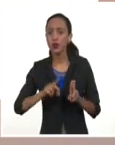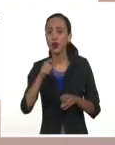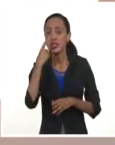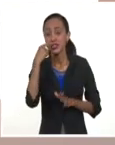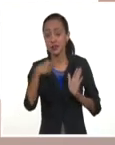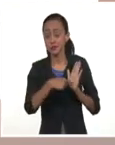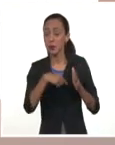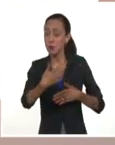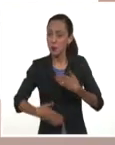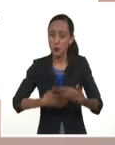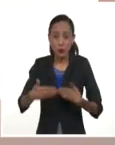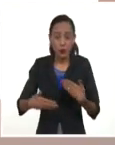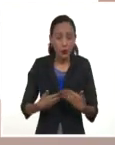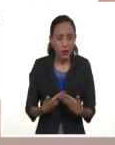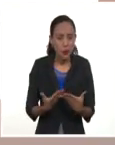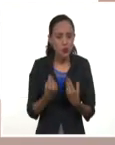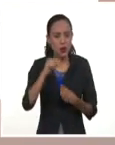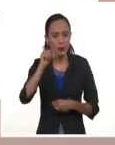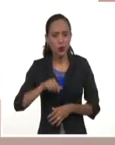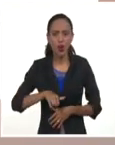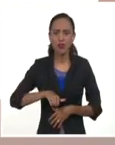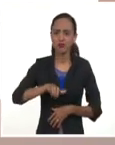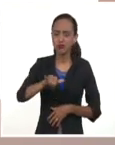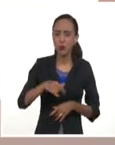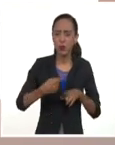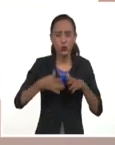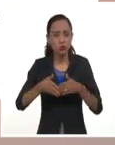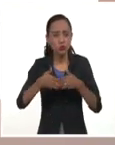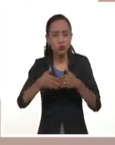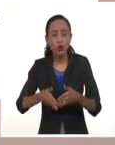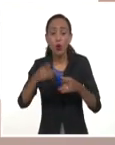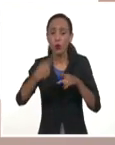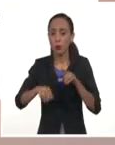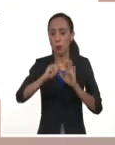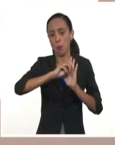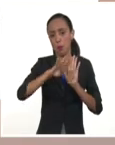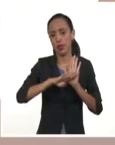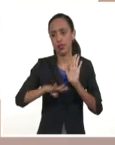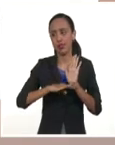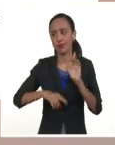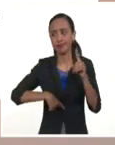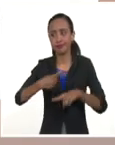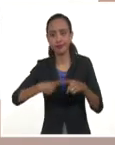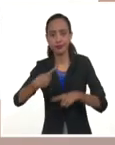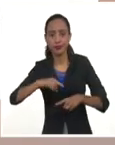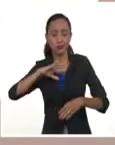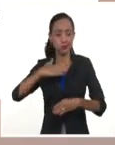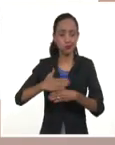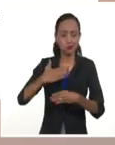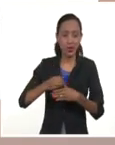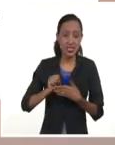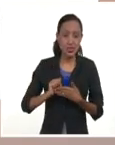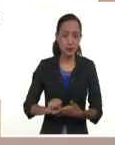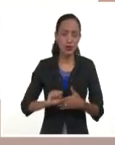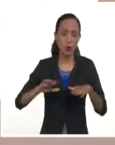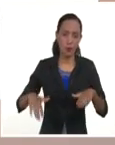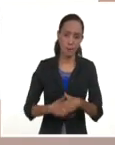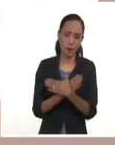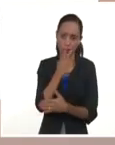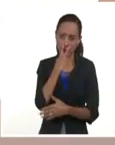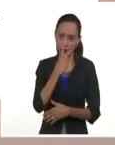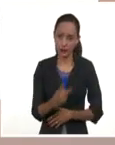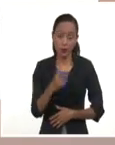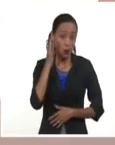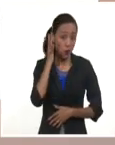picos migratorios acrecentados por el recrudecimiento de medidas coercitivas y trabas a servicios consulares. Josefina